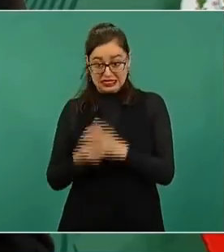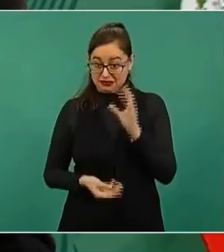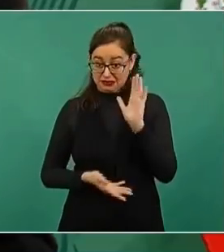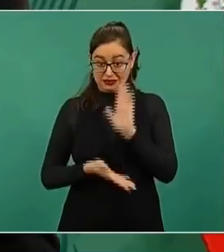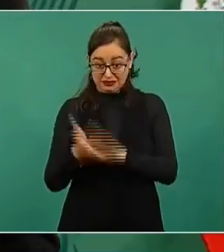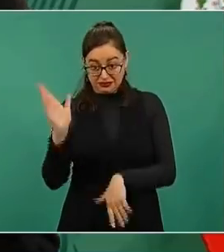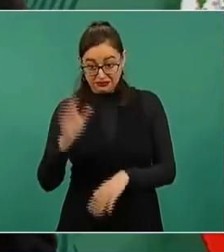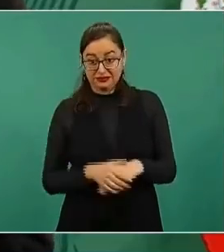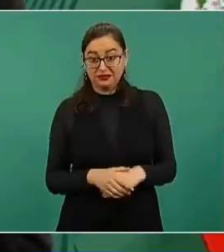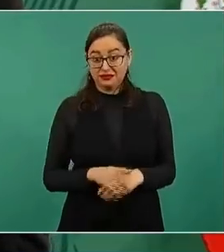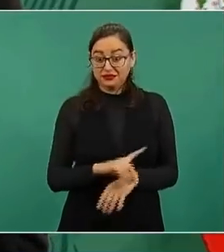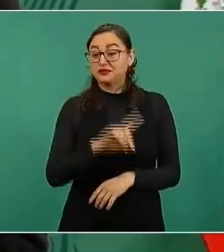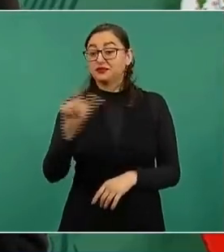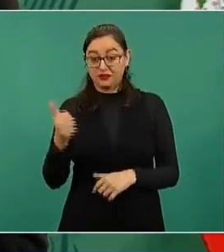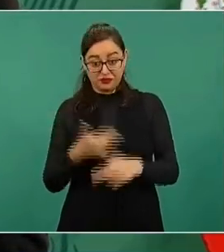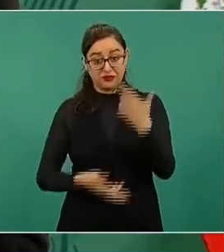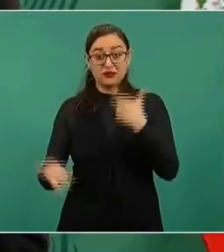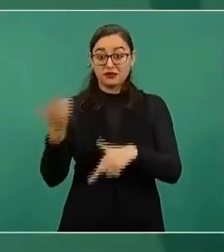y derrocha todo.